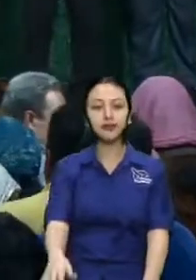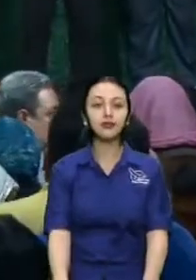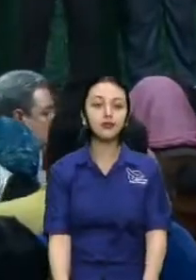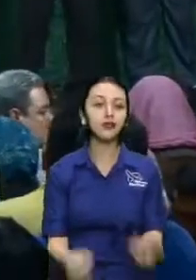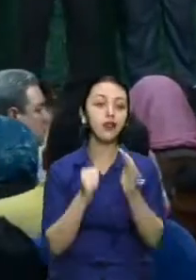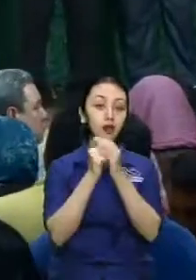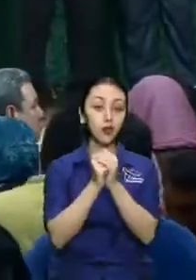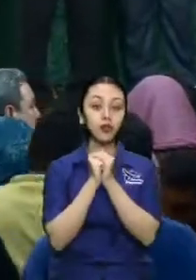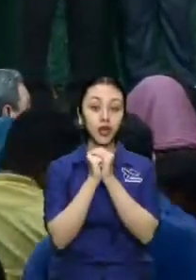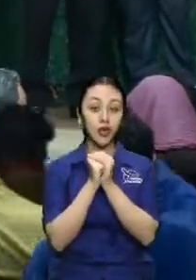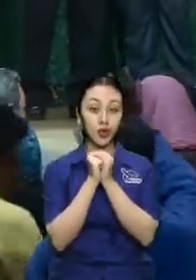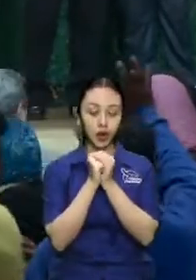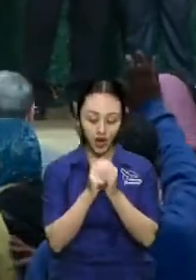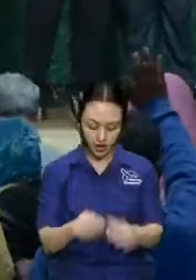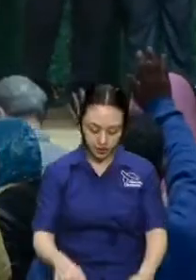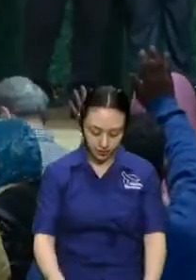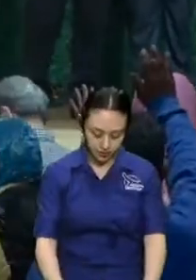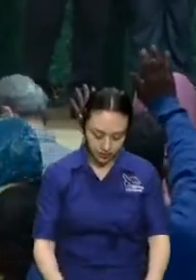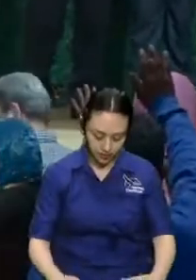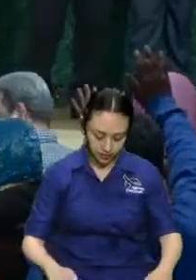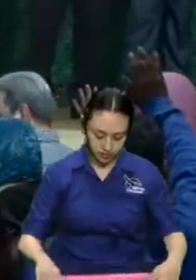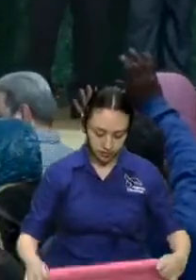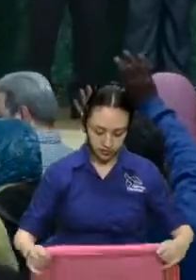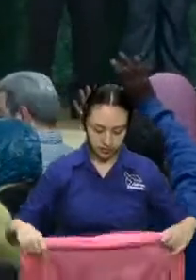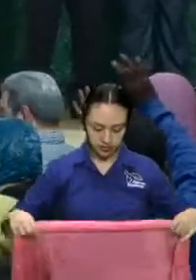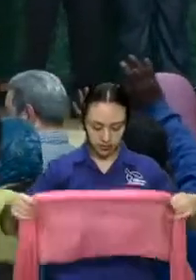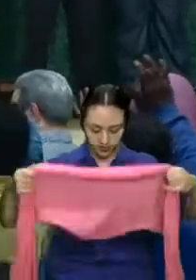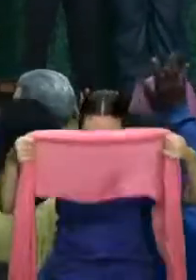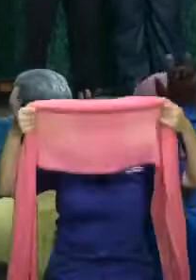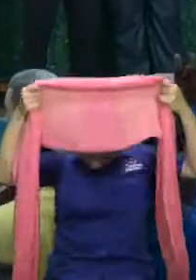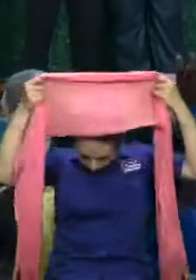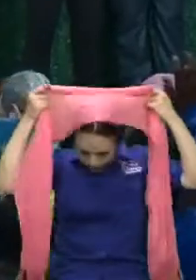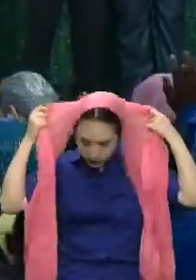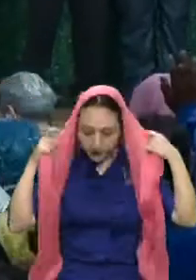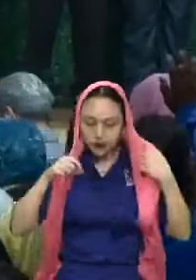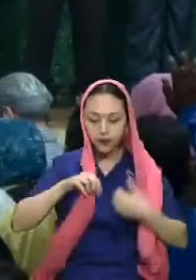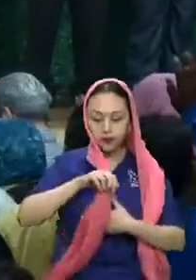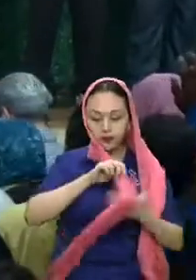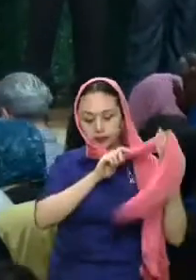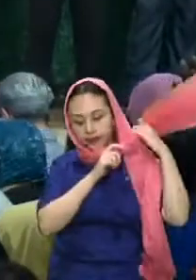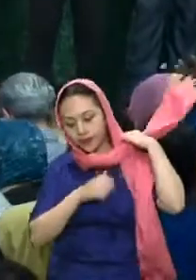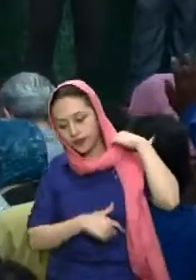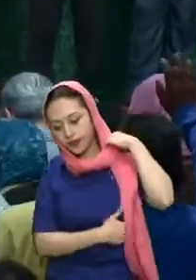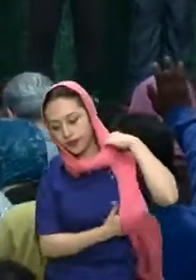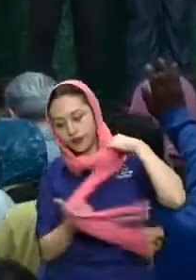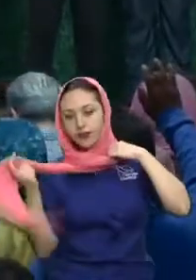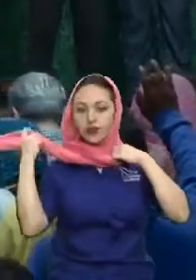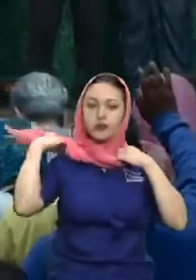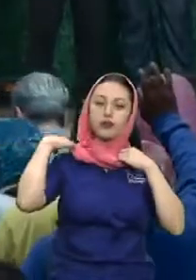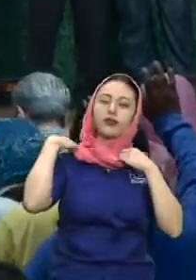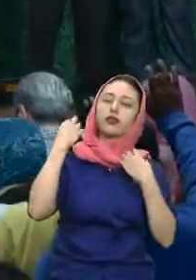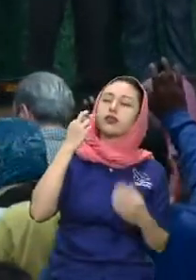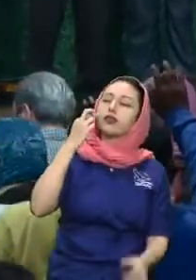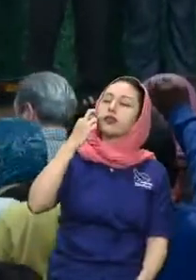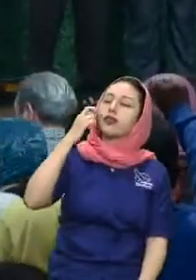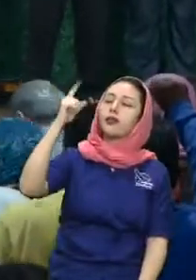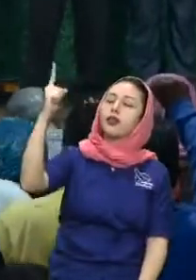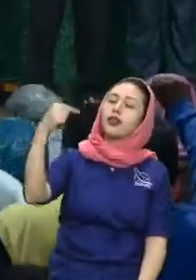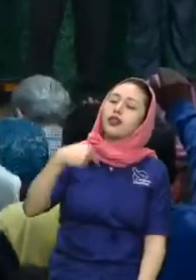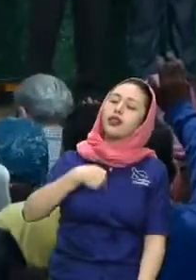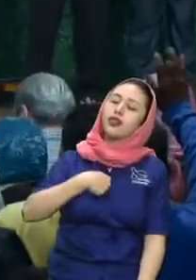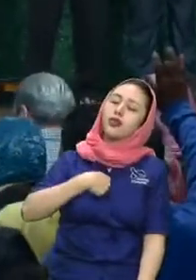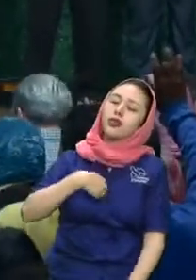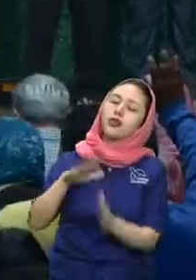Padre, en el nombre de Jesús, yo te ruego que tú toques los corazones de tus hijos, tus hijas, que tú tienes predestinados,